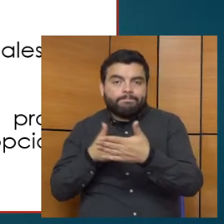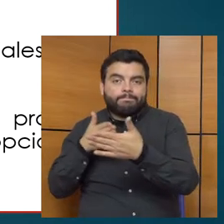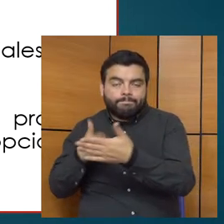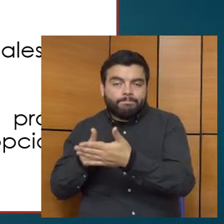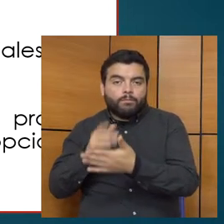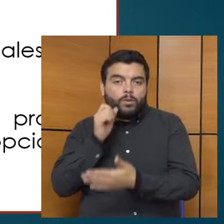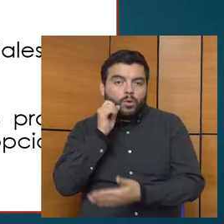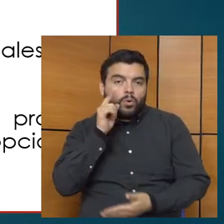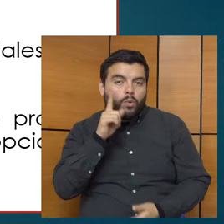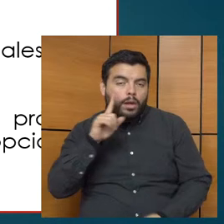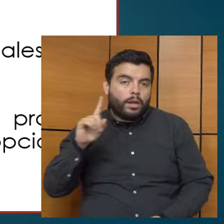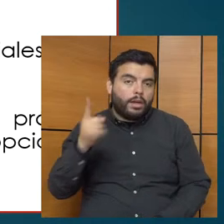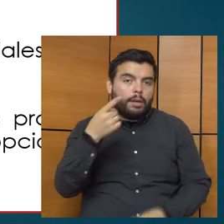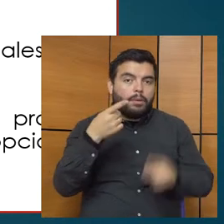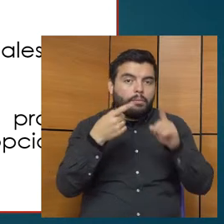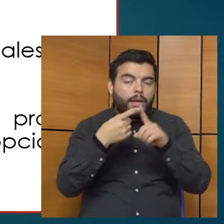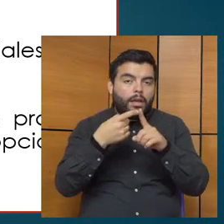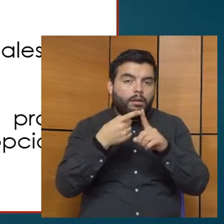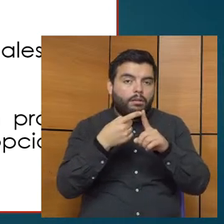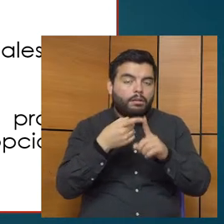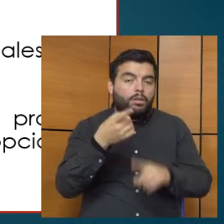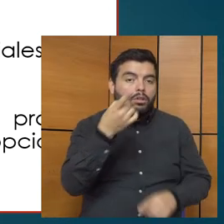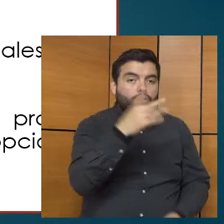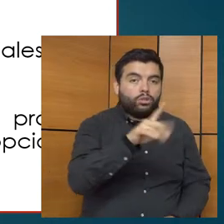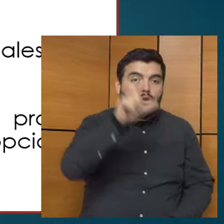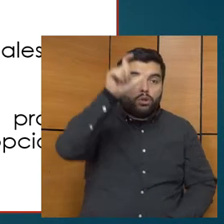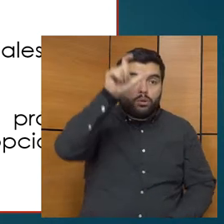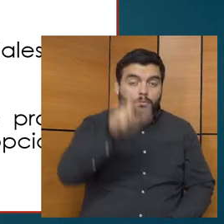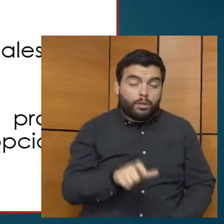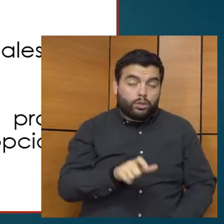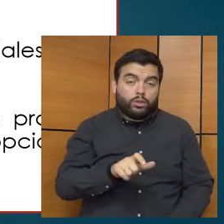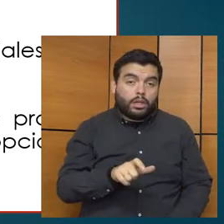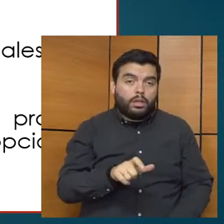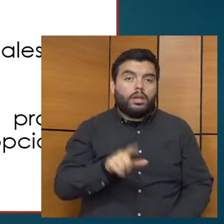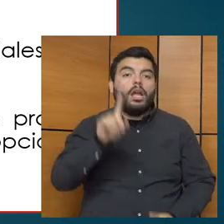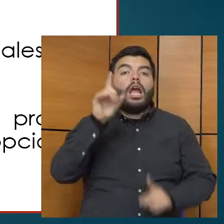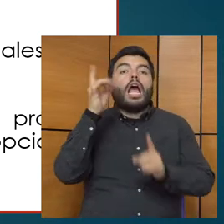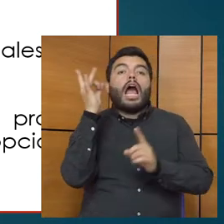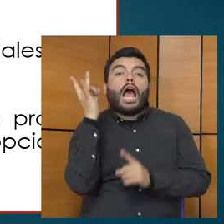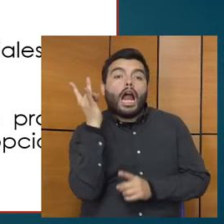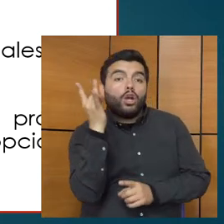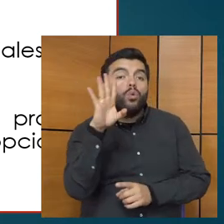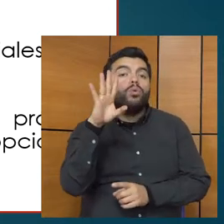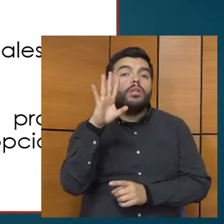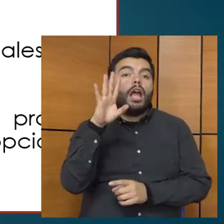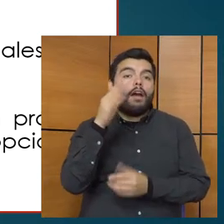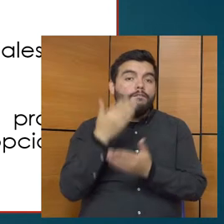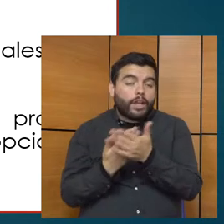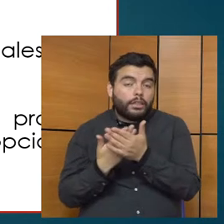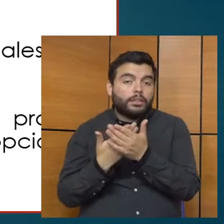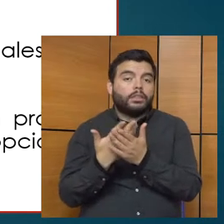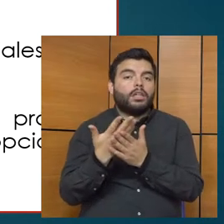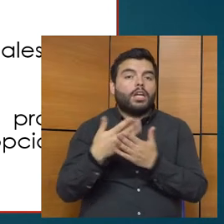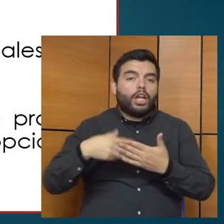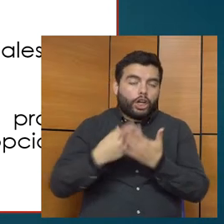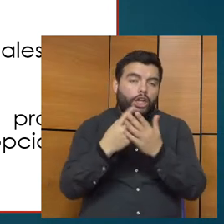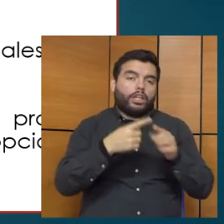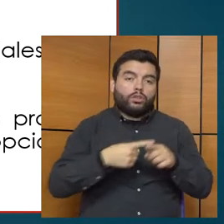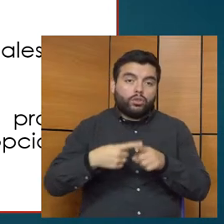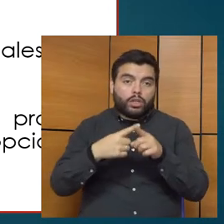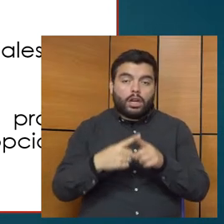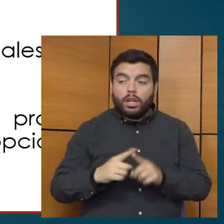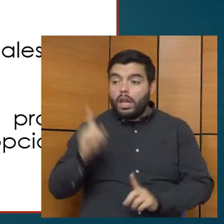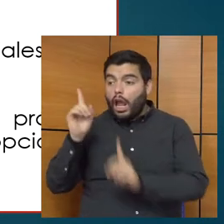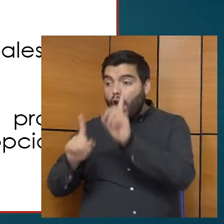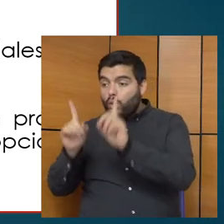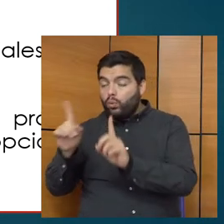La primera, se ha entrevistado solo a personas que habían usado alguna vez alguna red social. Por tanto, estamos dejando fuera del estudio a todos los que no la han